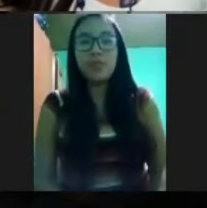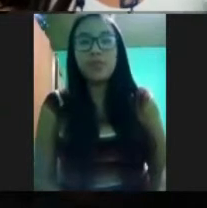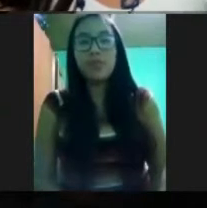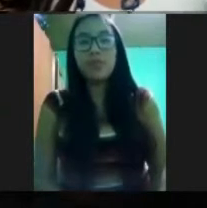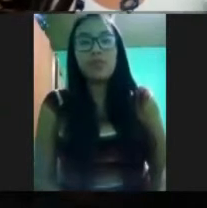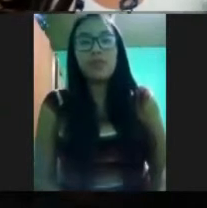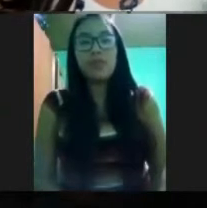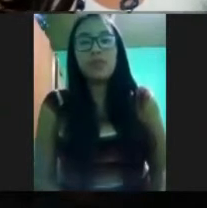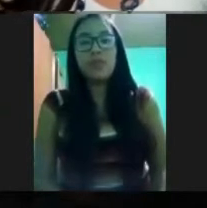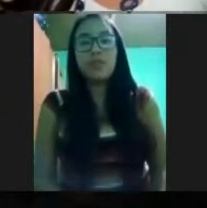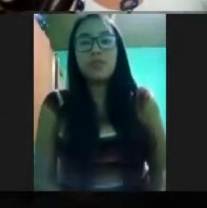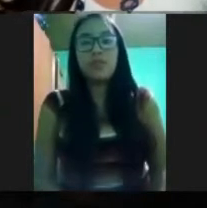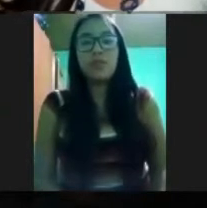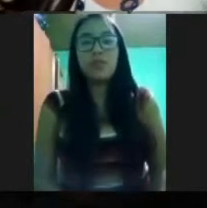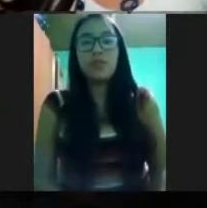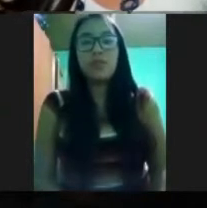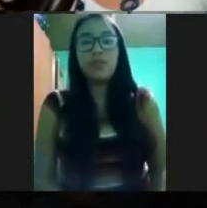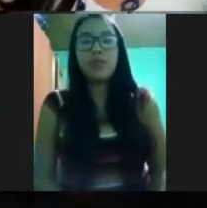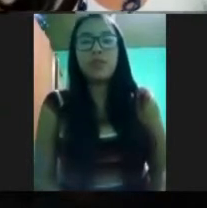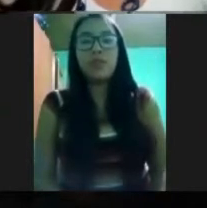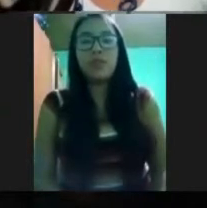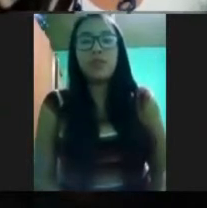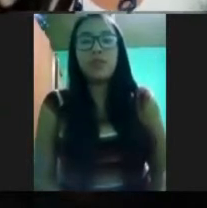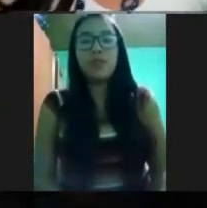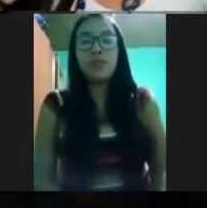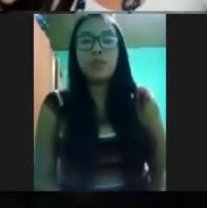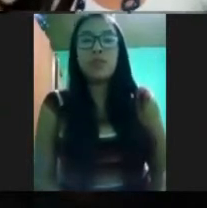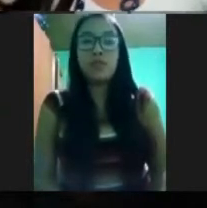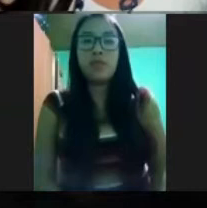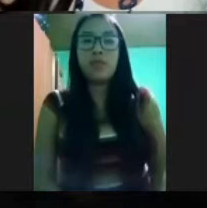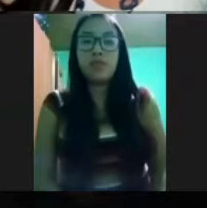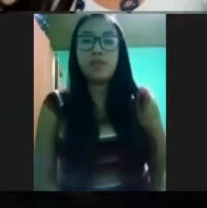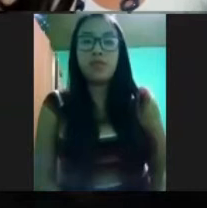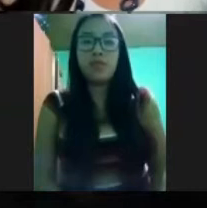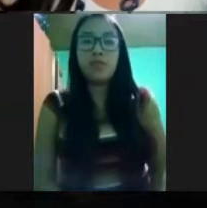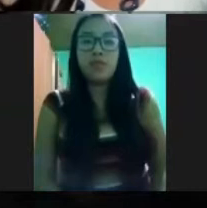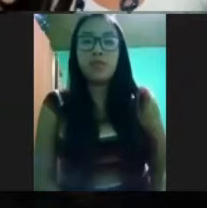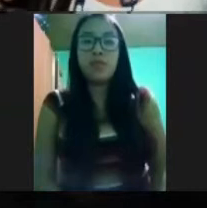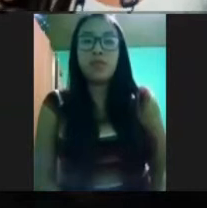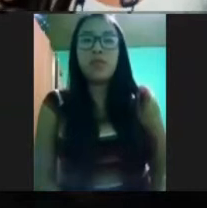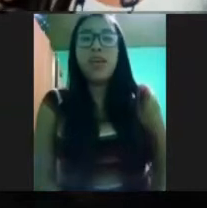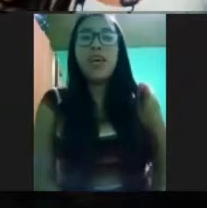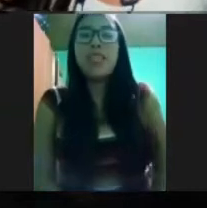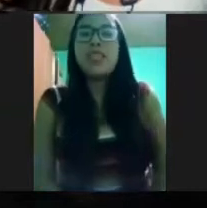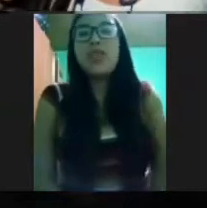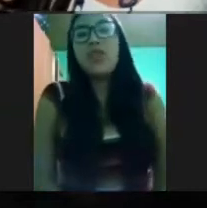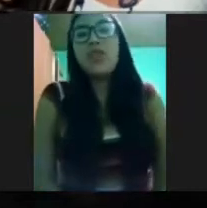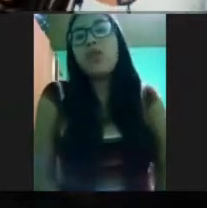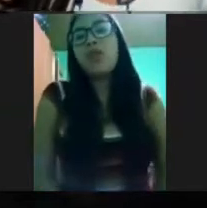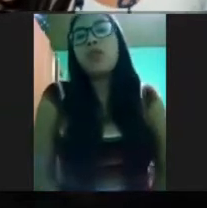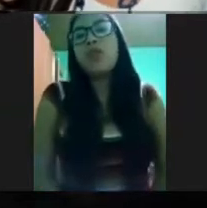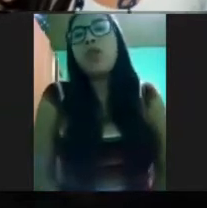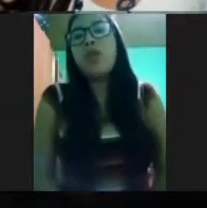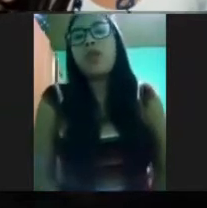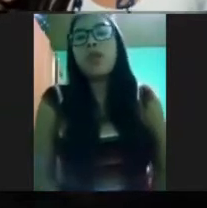solamente llegan a morir, ¿verdad? Las mujeres porque ya han sido manipuladas. Exacto, yo